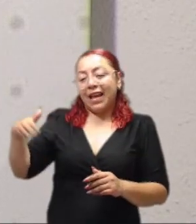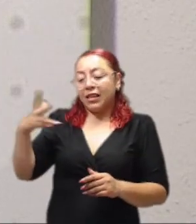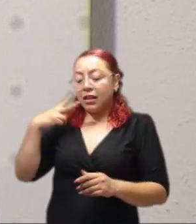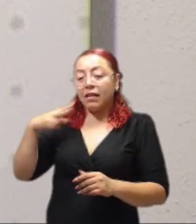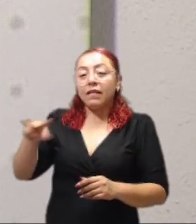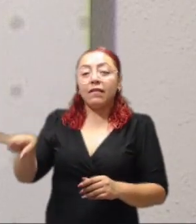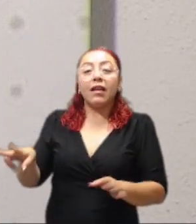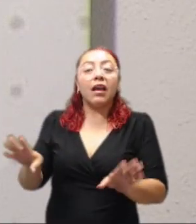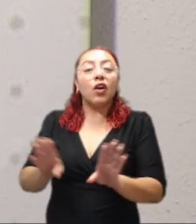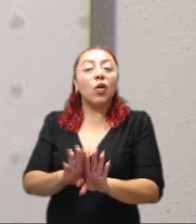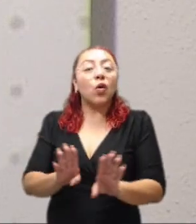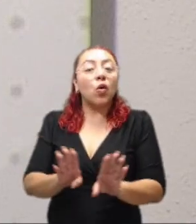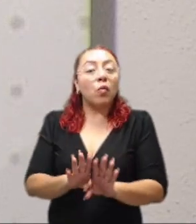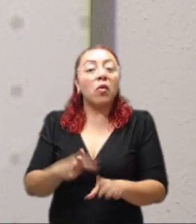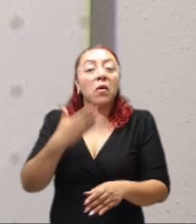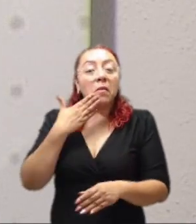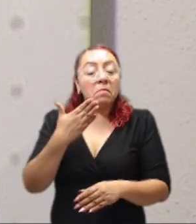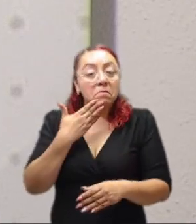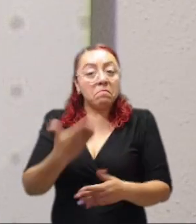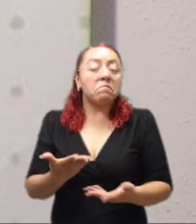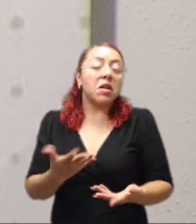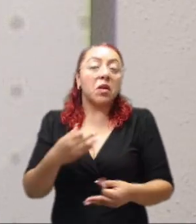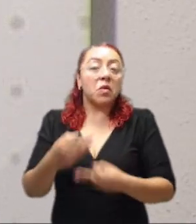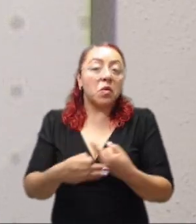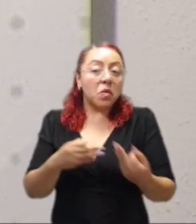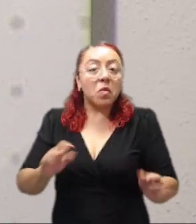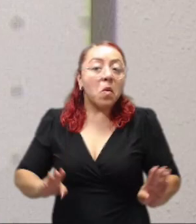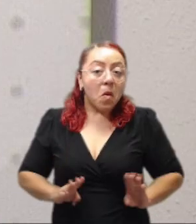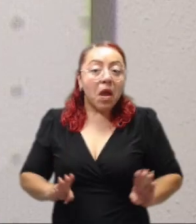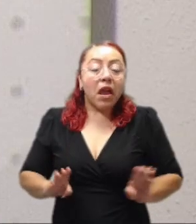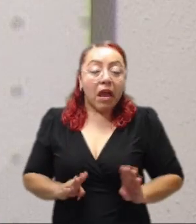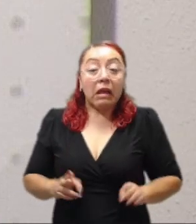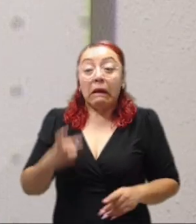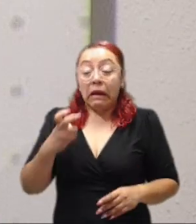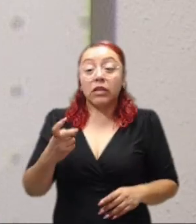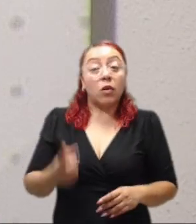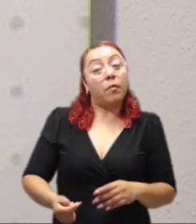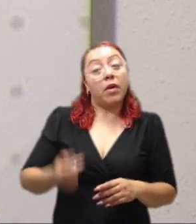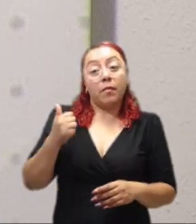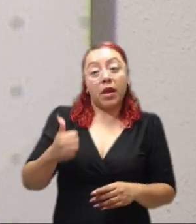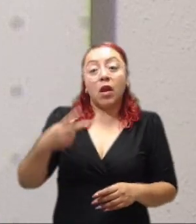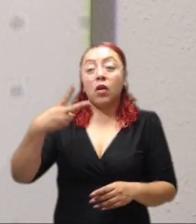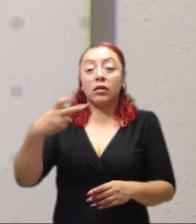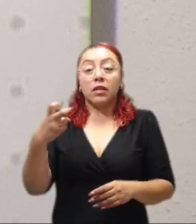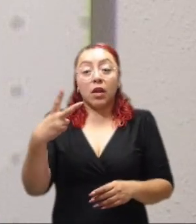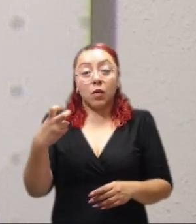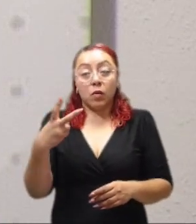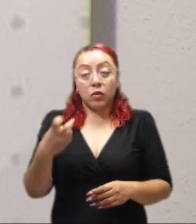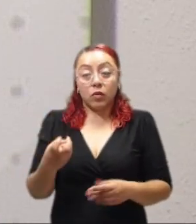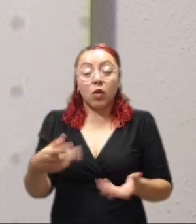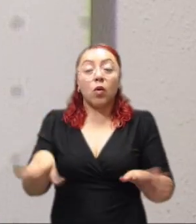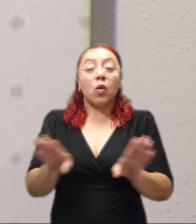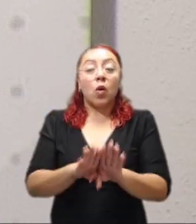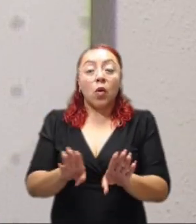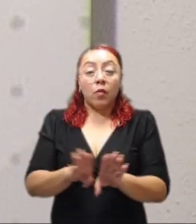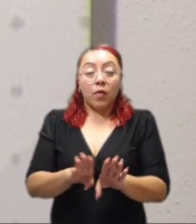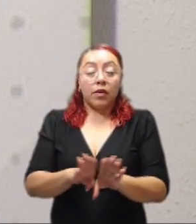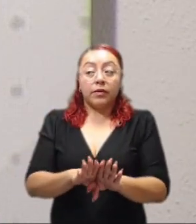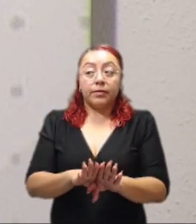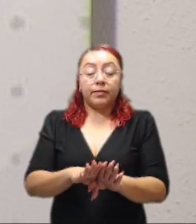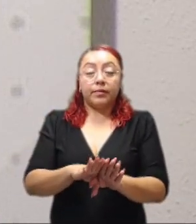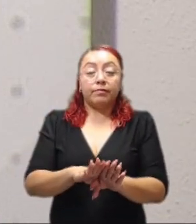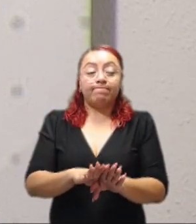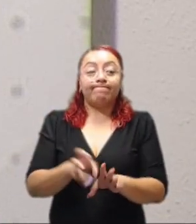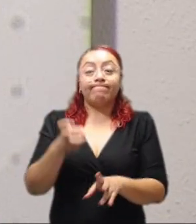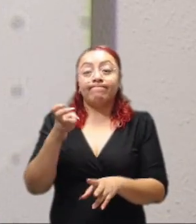importante en su forma de ser eso es lo número uno y motivar incluido la